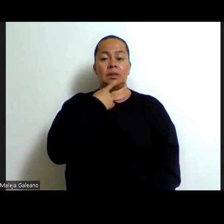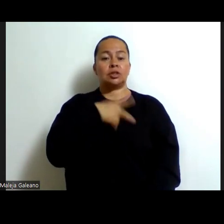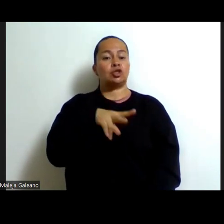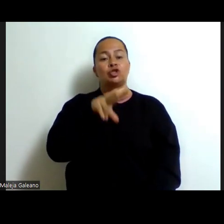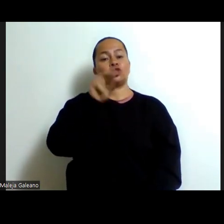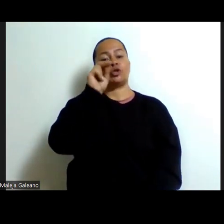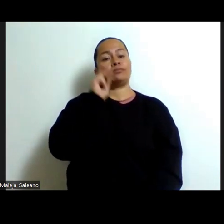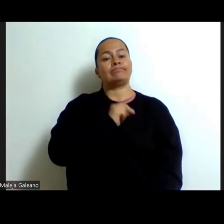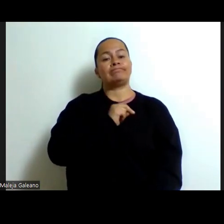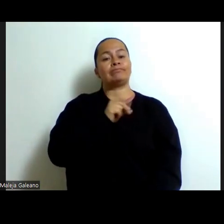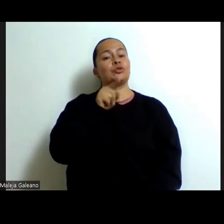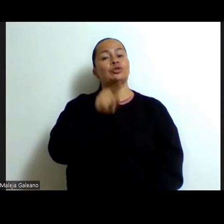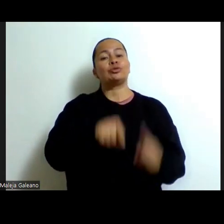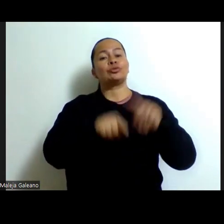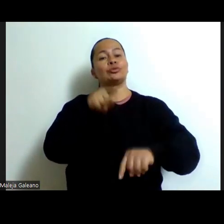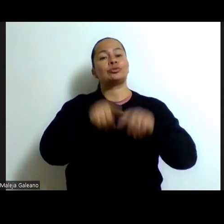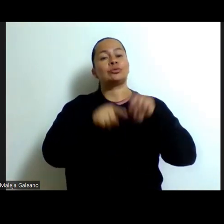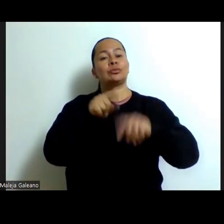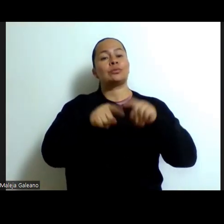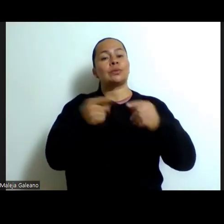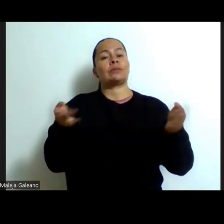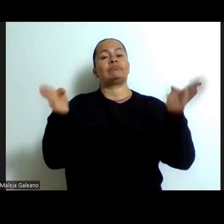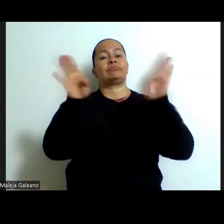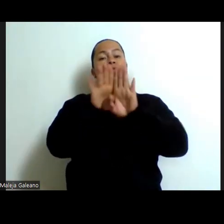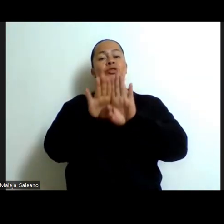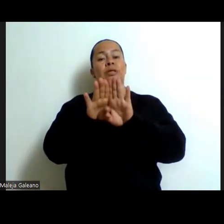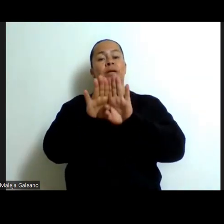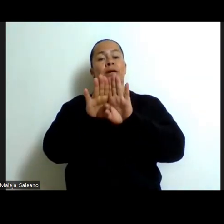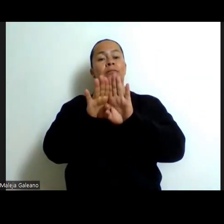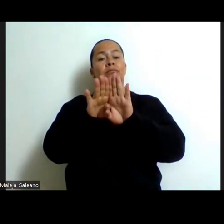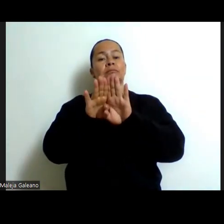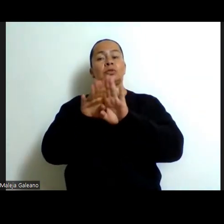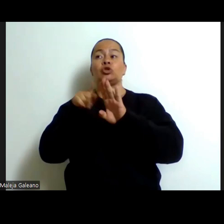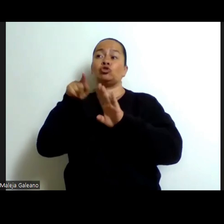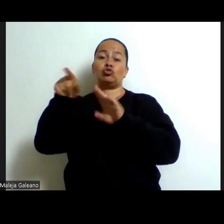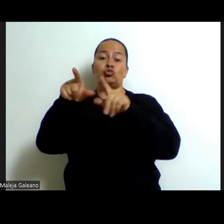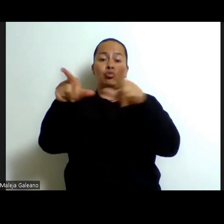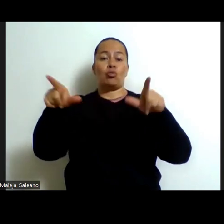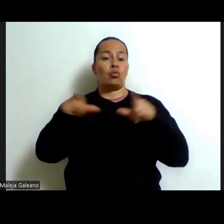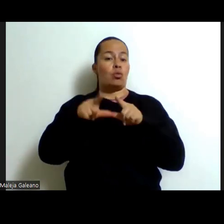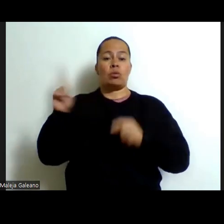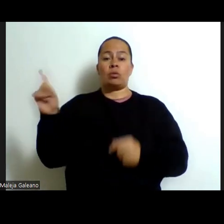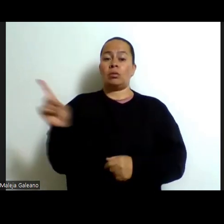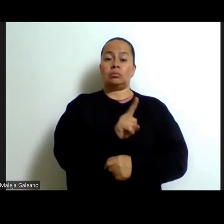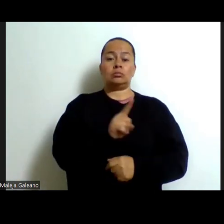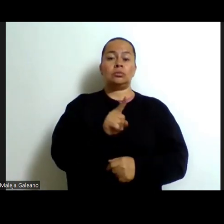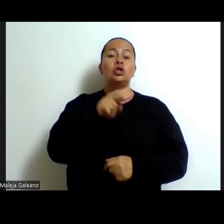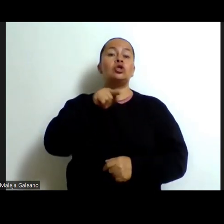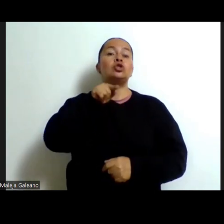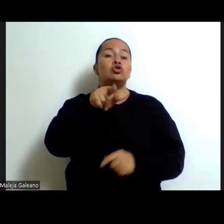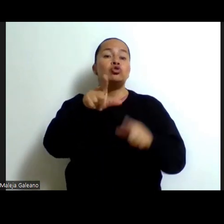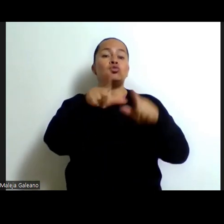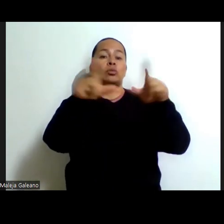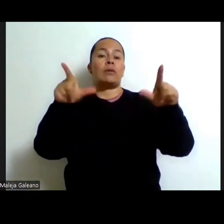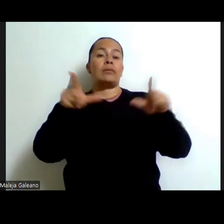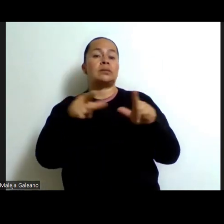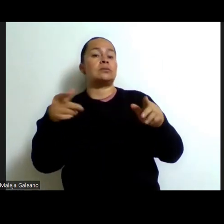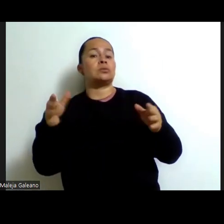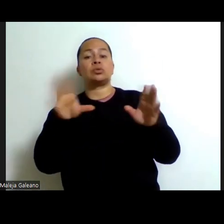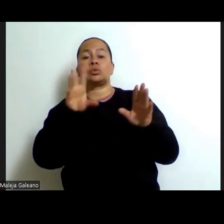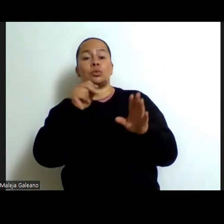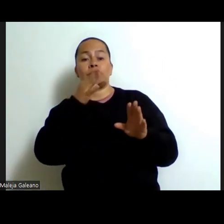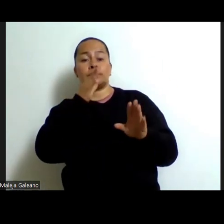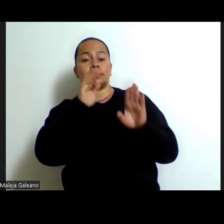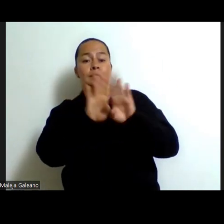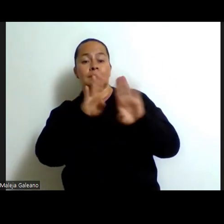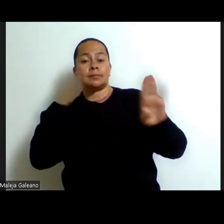no puedes cerrar la puerta de tu habitación Sí y de hecho su habitación no tenía puerta sí